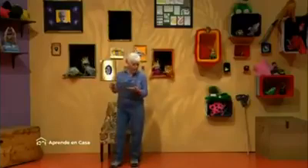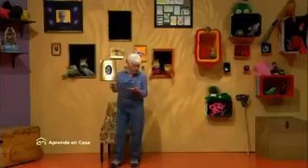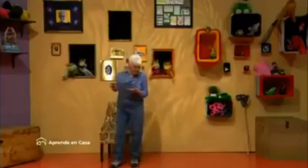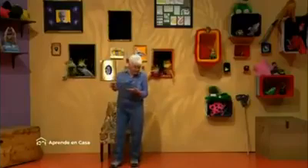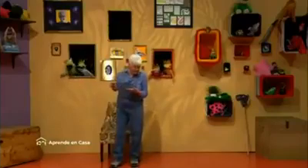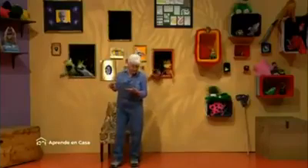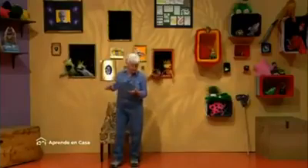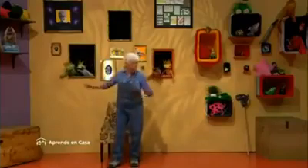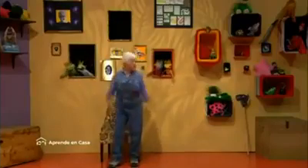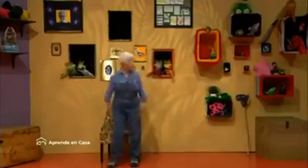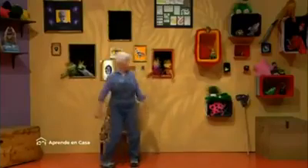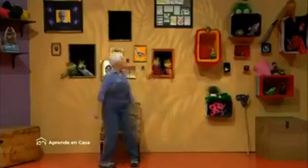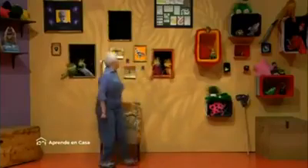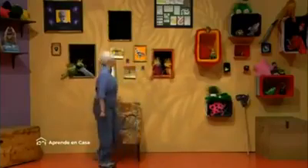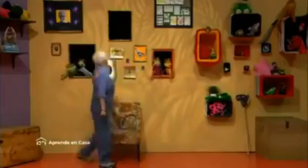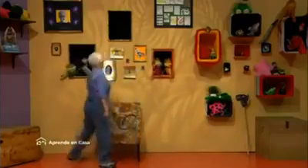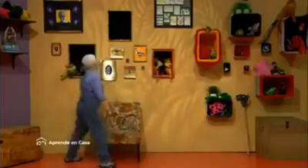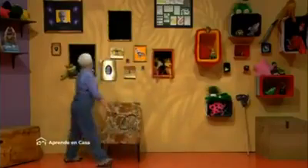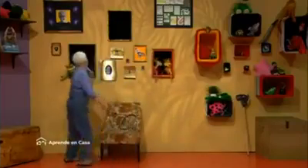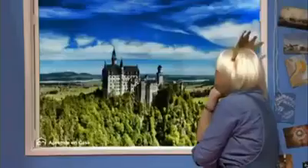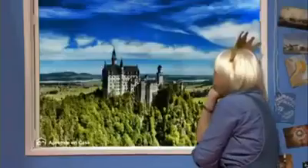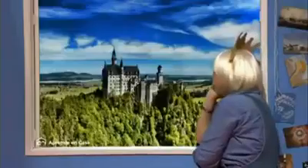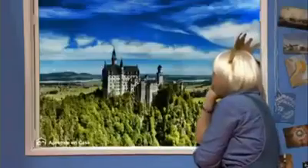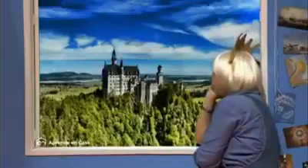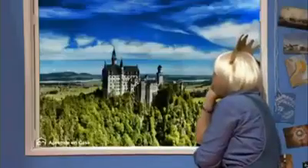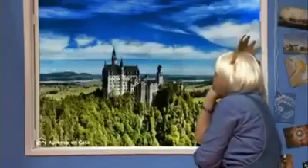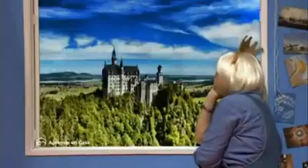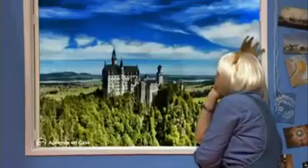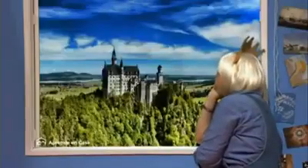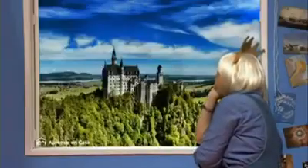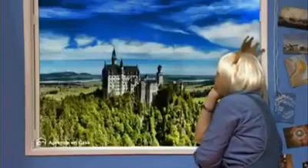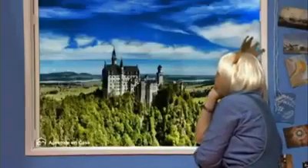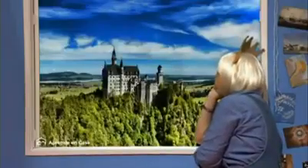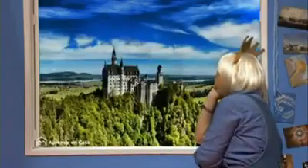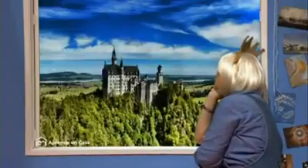Príncipe Meunet. Meunet. ¡Príncipe Meunet!